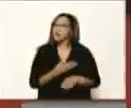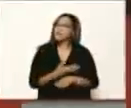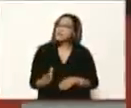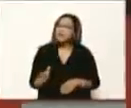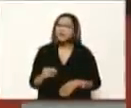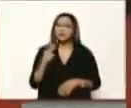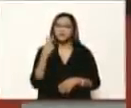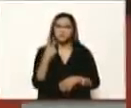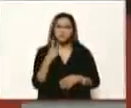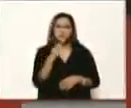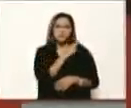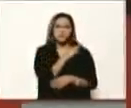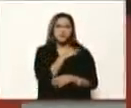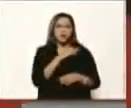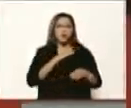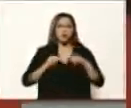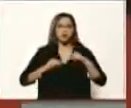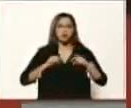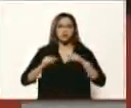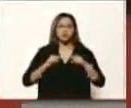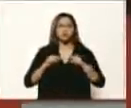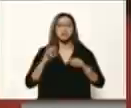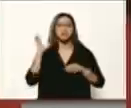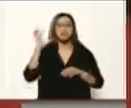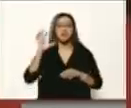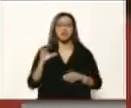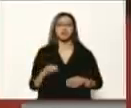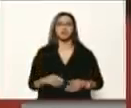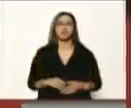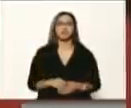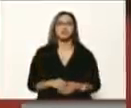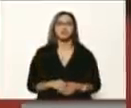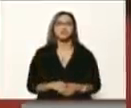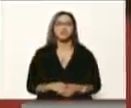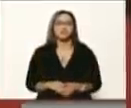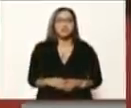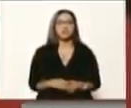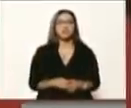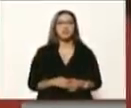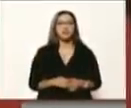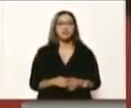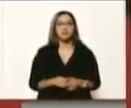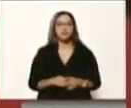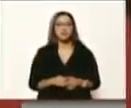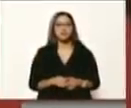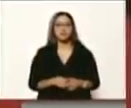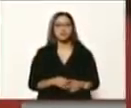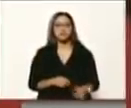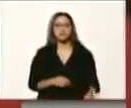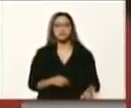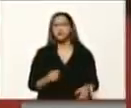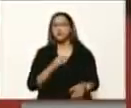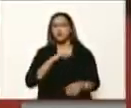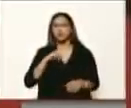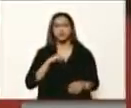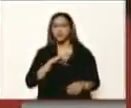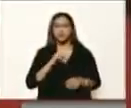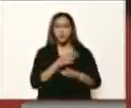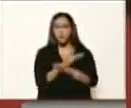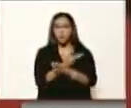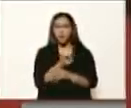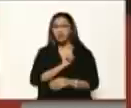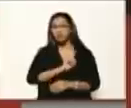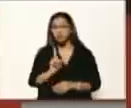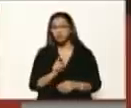organización de Estado. Dos. De acuerdo a lo que hemos venido revisando. Nosotros no estamos mamando gallo aquí, pues, en